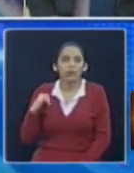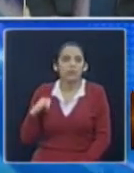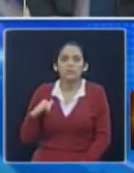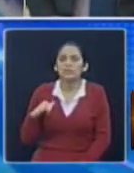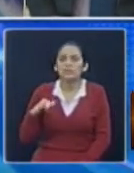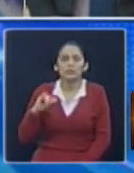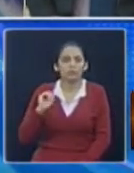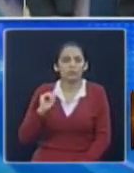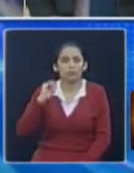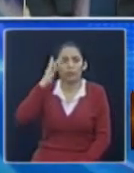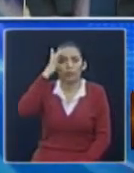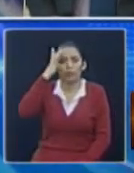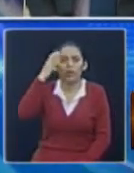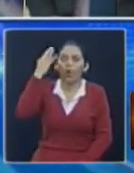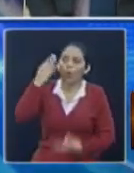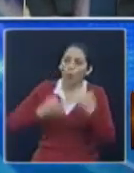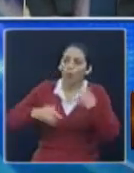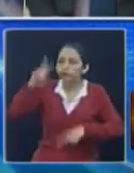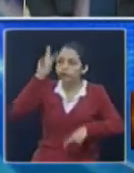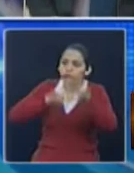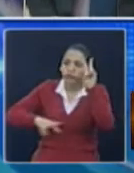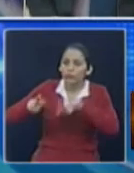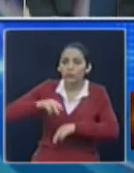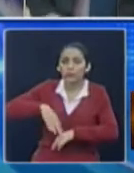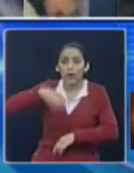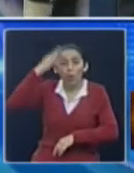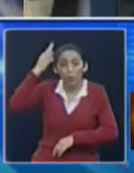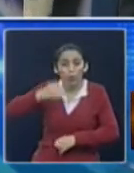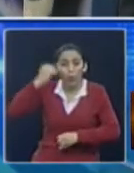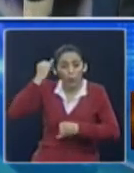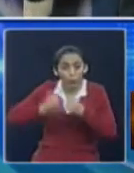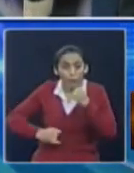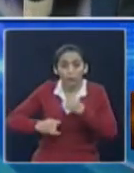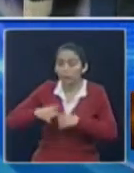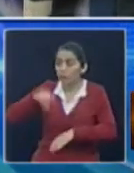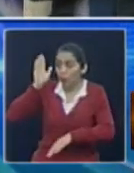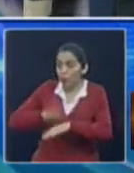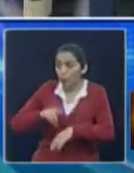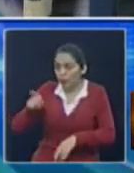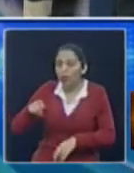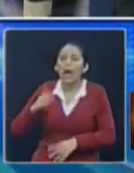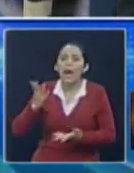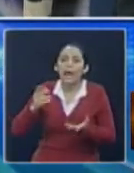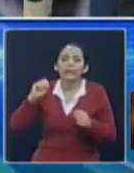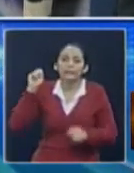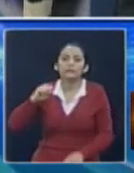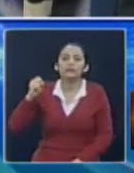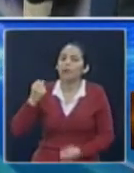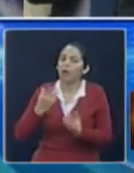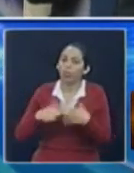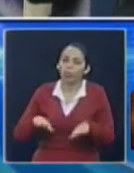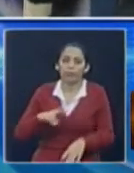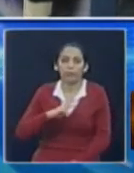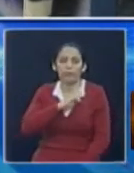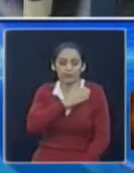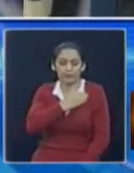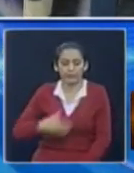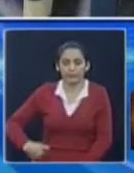haya condena, el vicepresidente pierde el cargo. En este proceso de lucha contra la